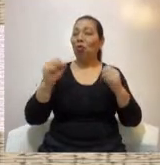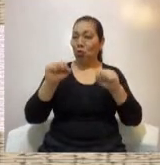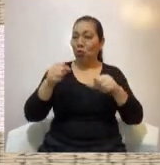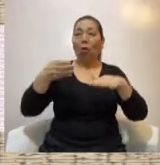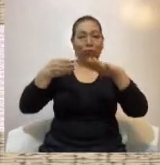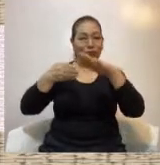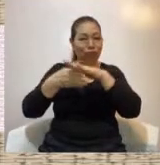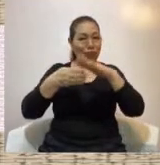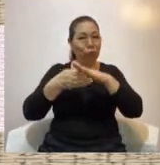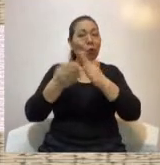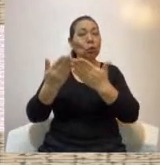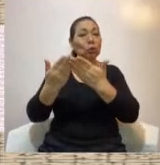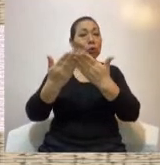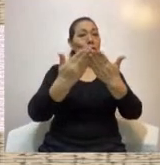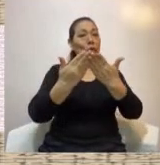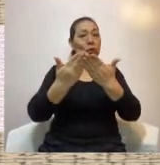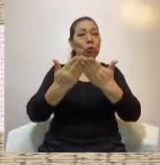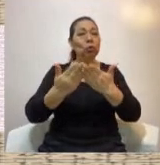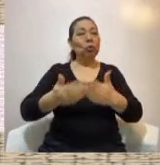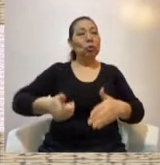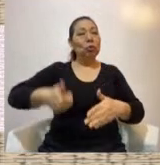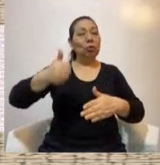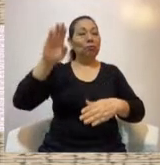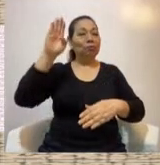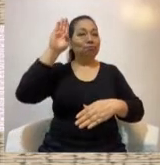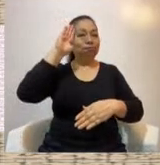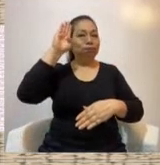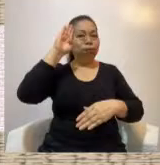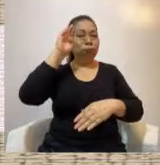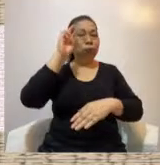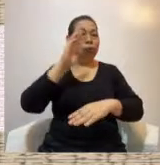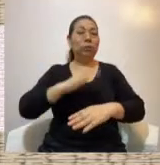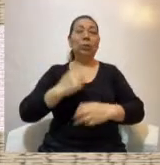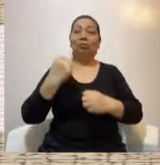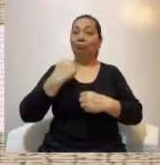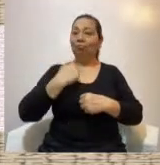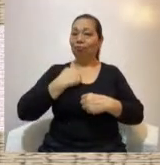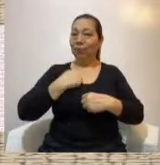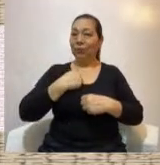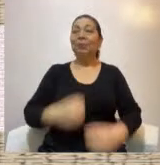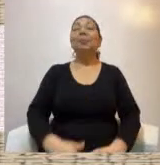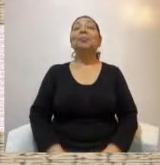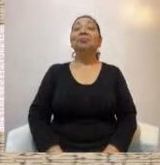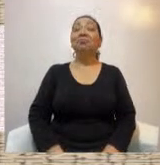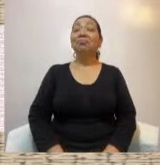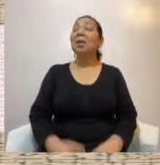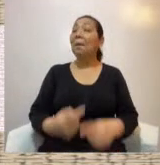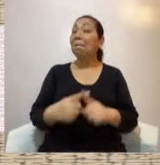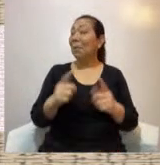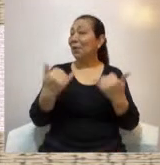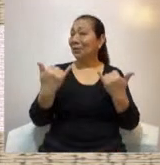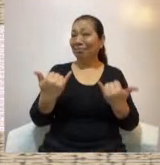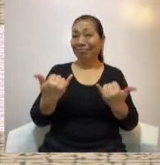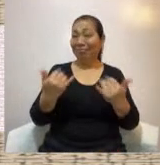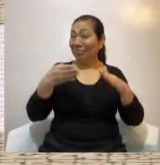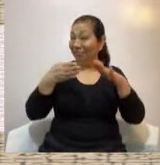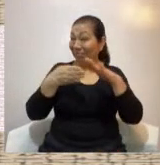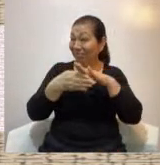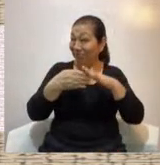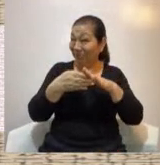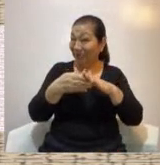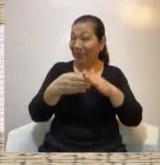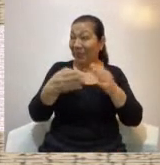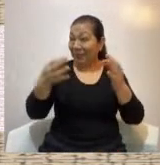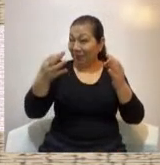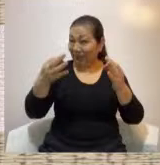tienen permitido el acceso a las escuelas de oficiales y suboficiales de las Fuerzas Armadas del Perú. Pero ese